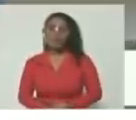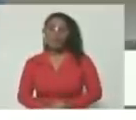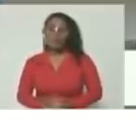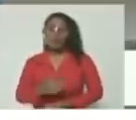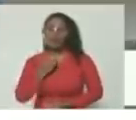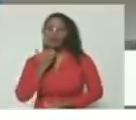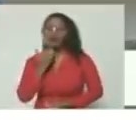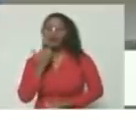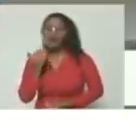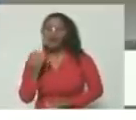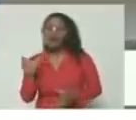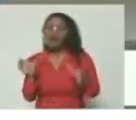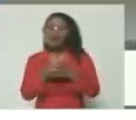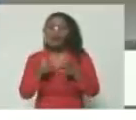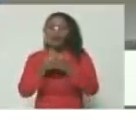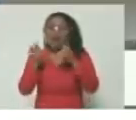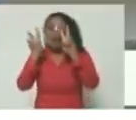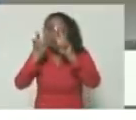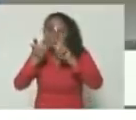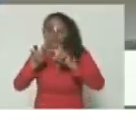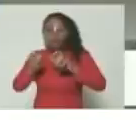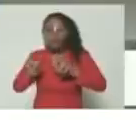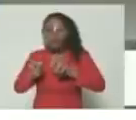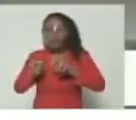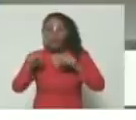Recientemente un grupo de investigadores